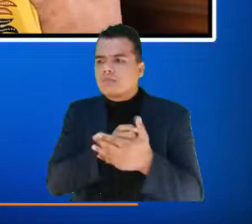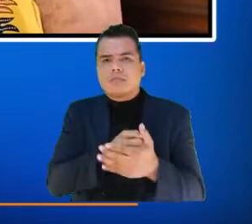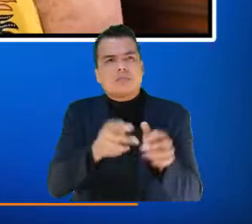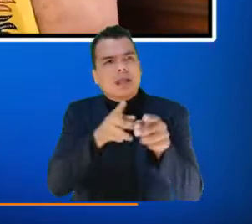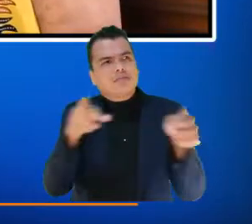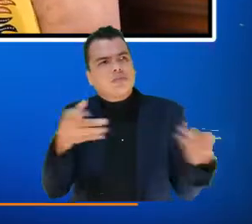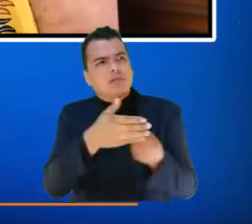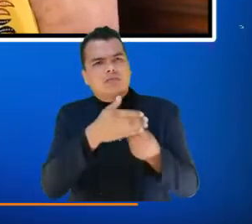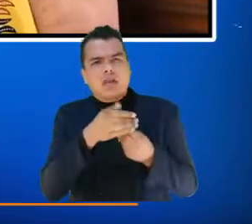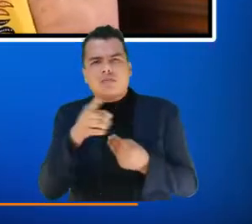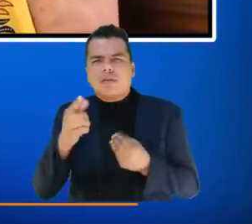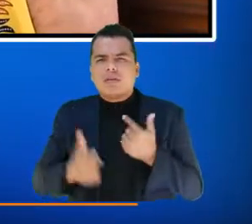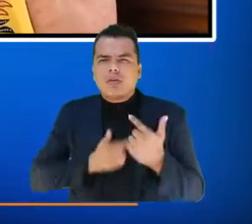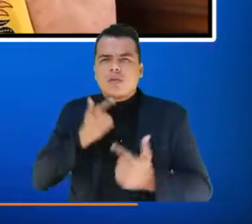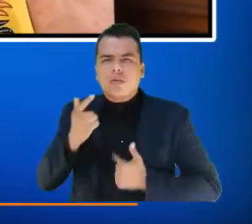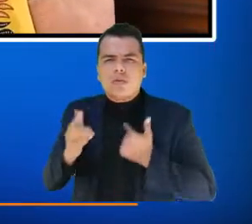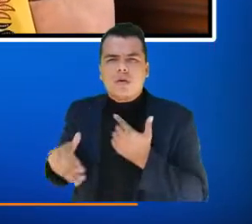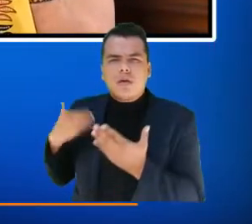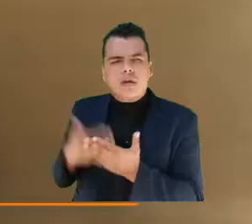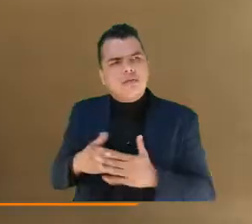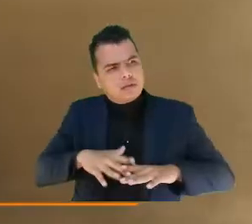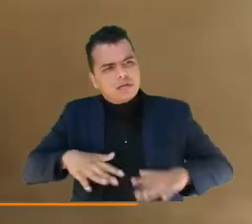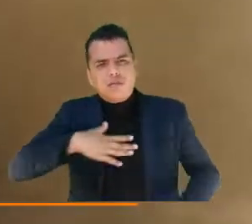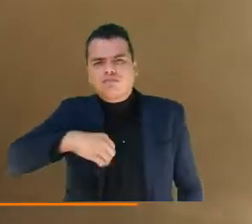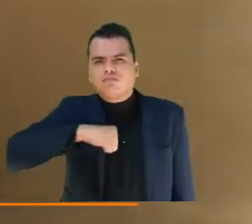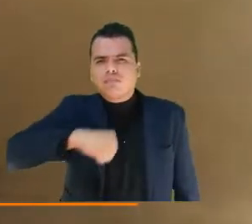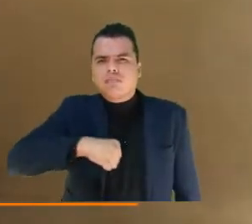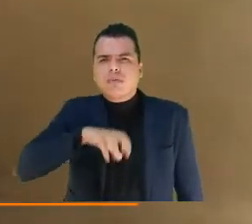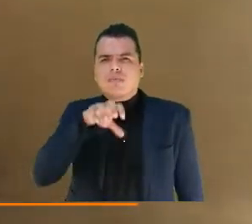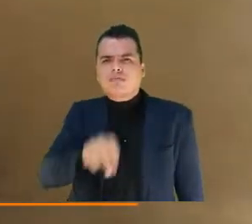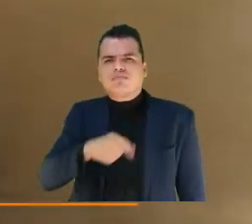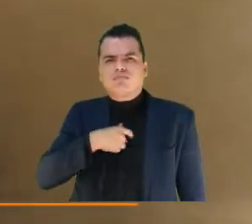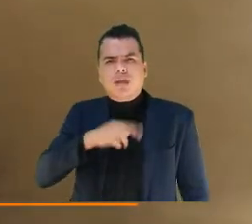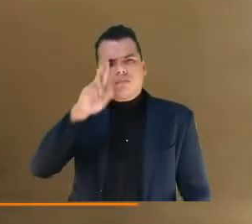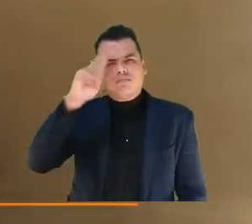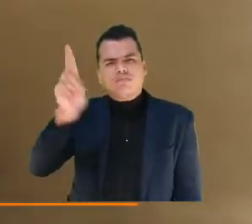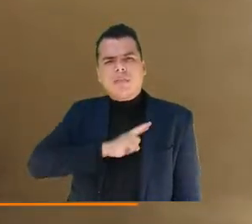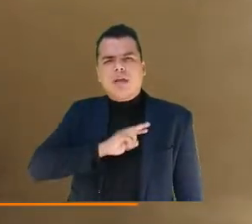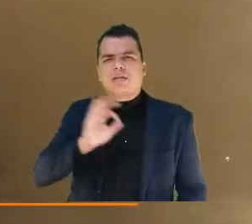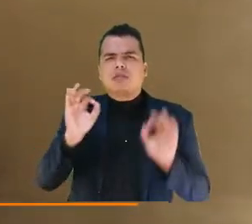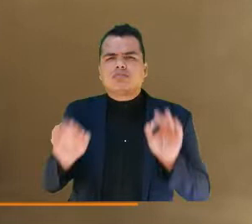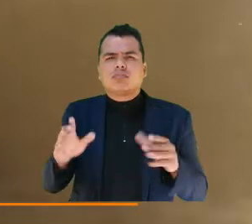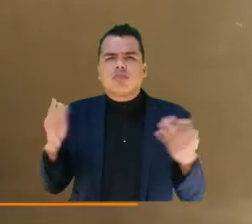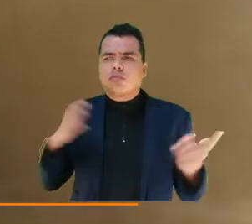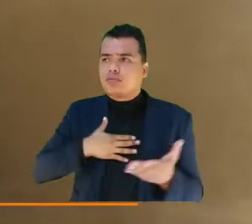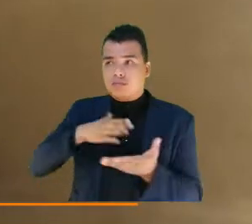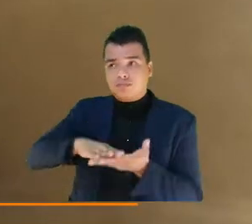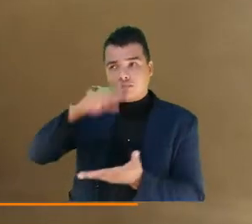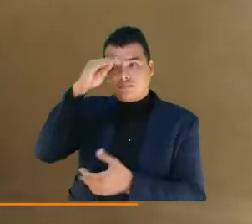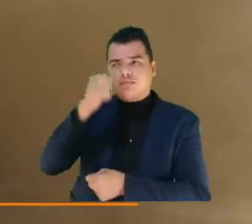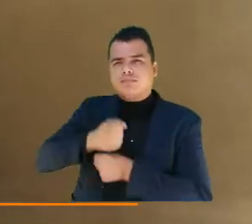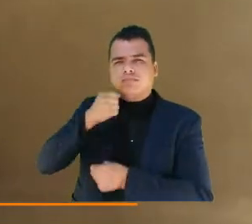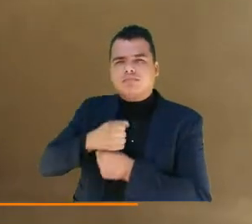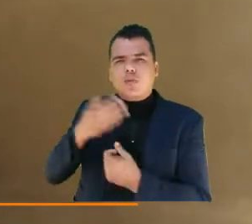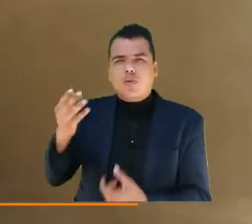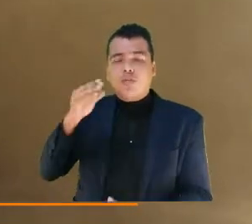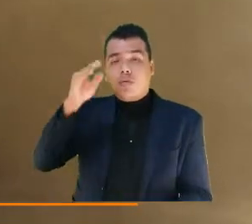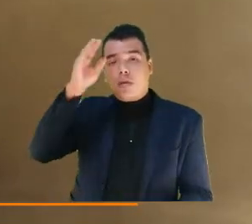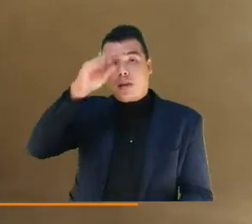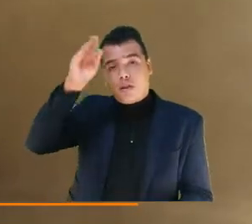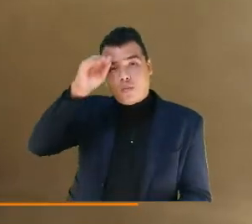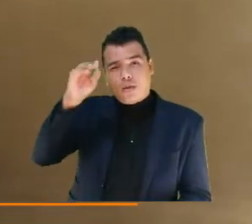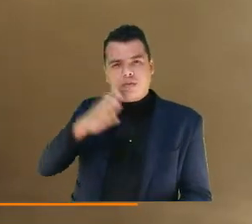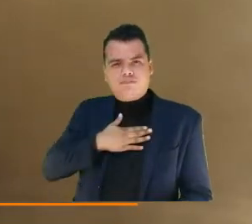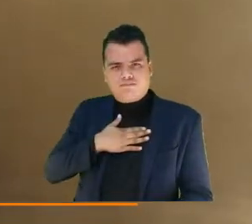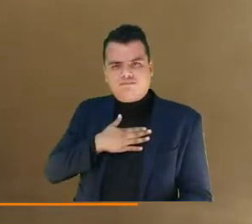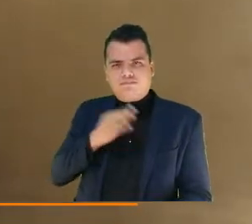también? Cuéntenos cómo ha sido esa lucha suya. Bueno, yo aprendí a hacer minería de oro con mis abuelos desde los